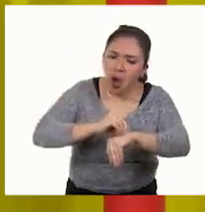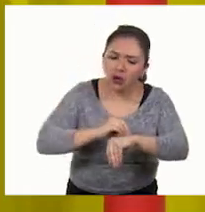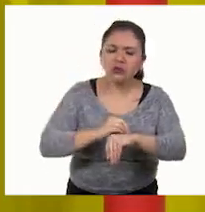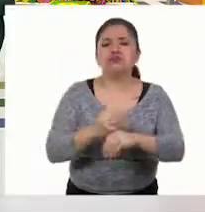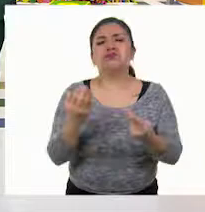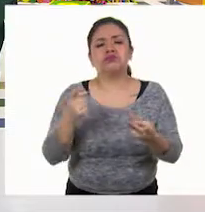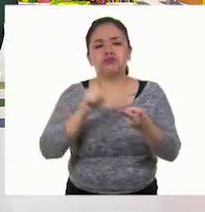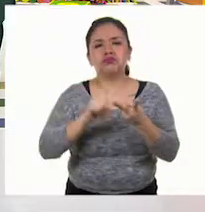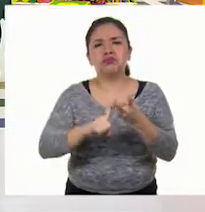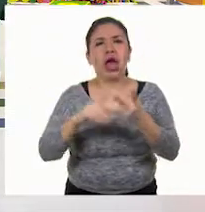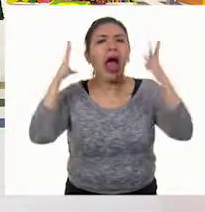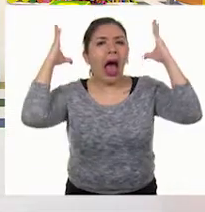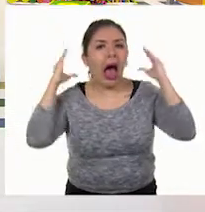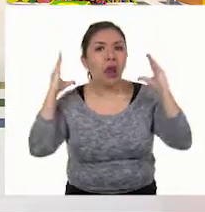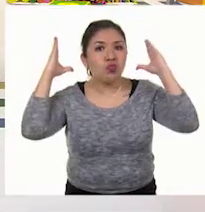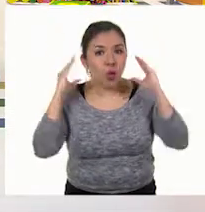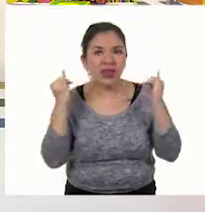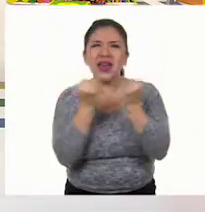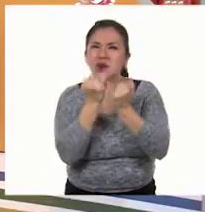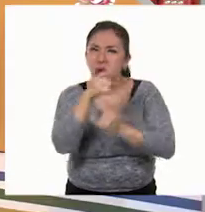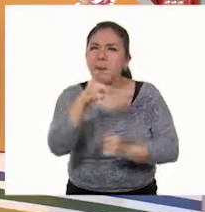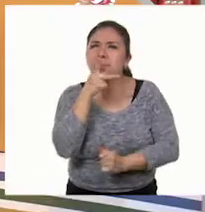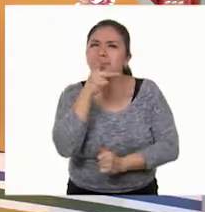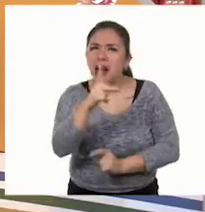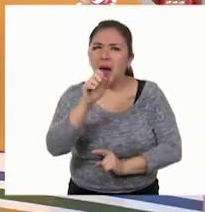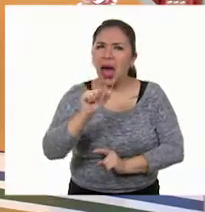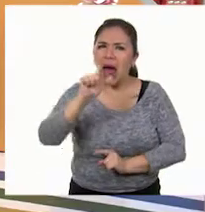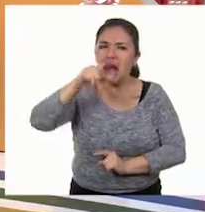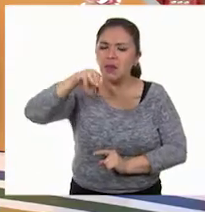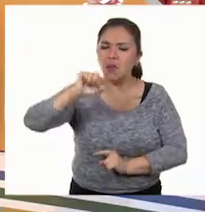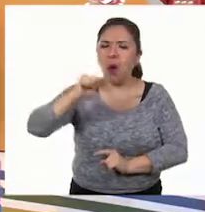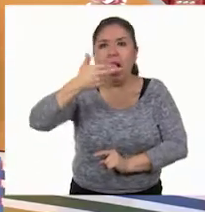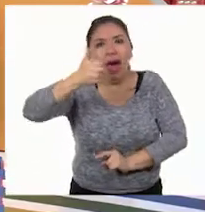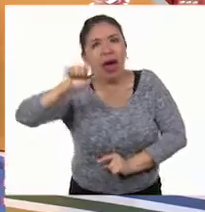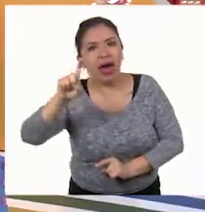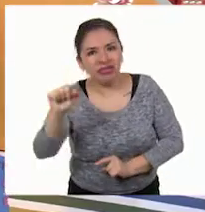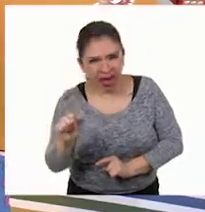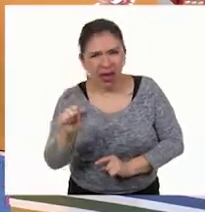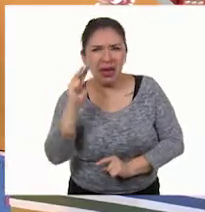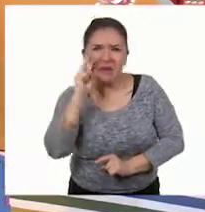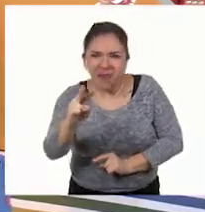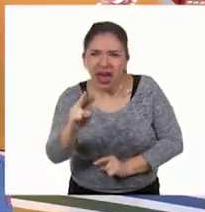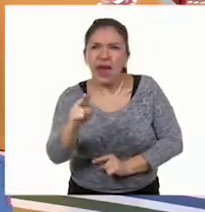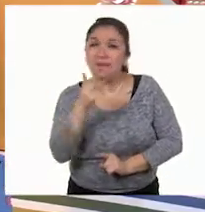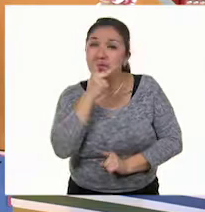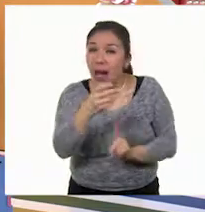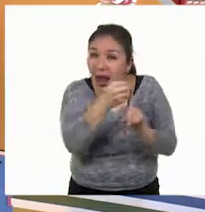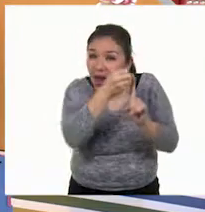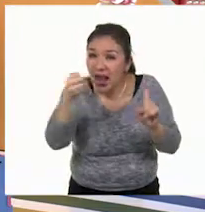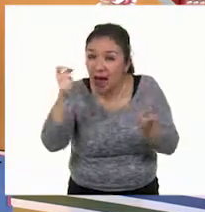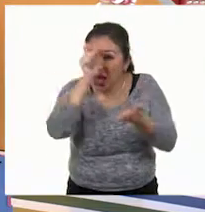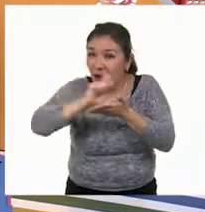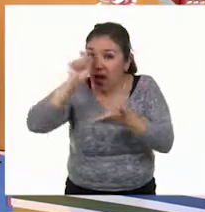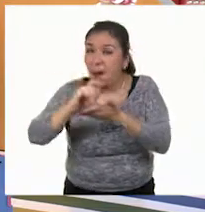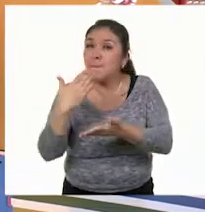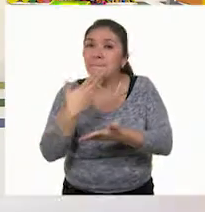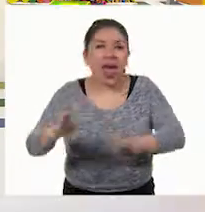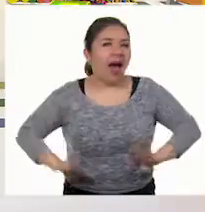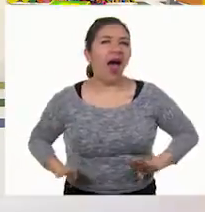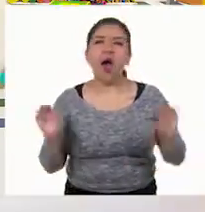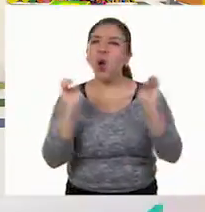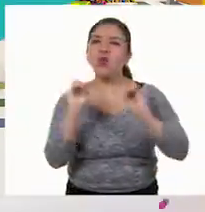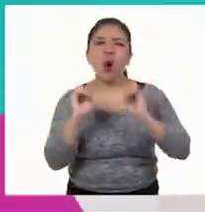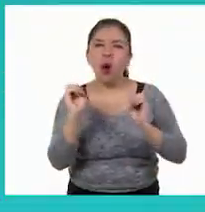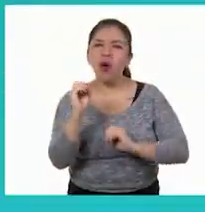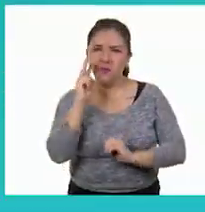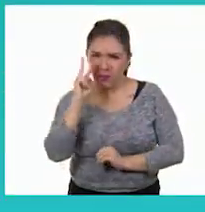escribió almohada, que también ahí hay algún pequeño detalle, porque si volvemos a ver la palabra, almohada